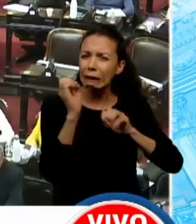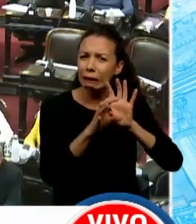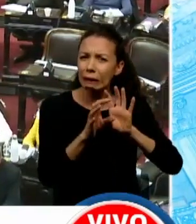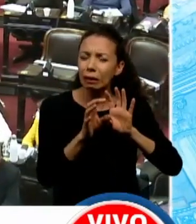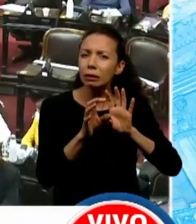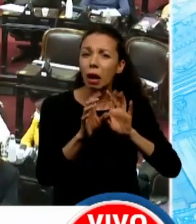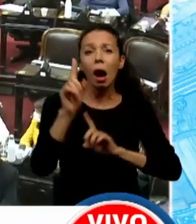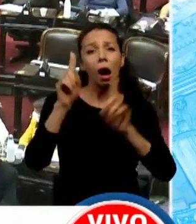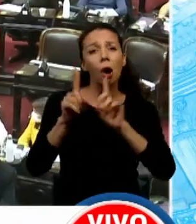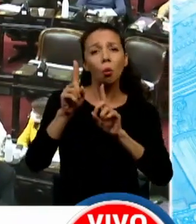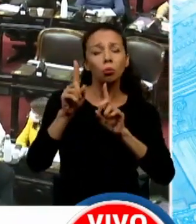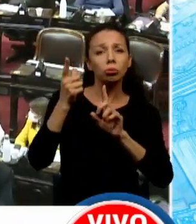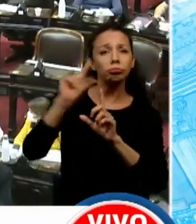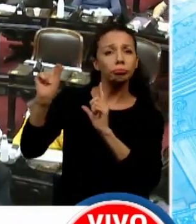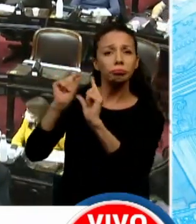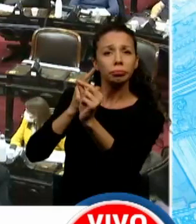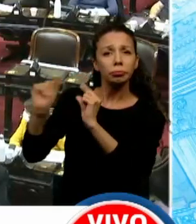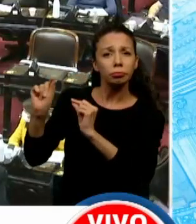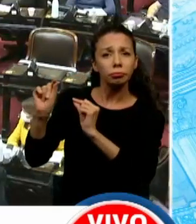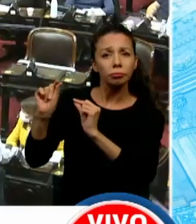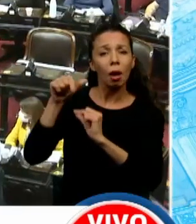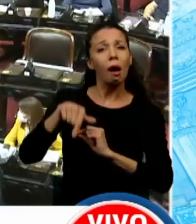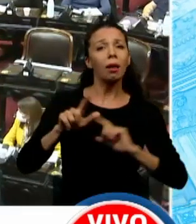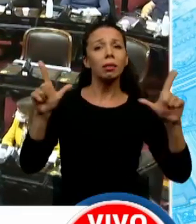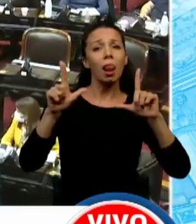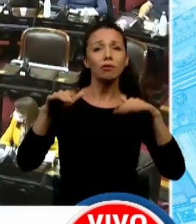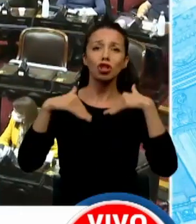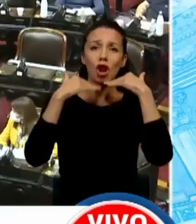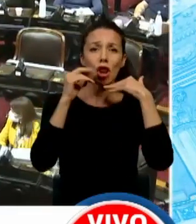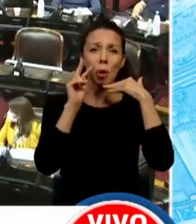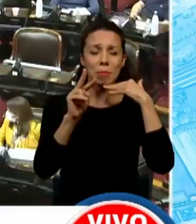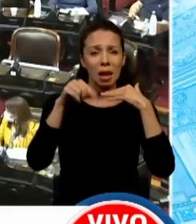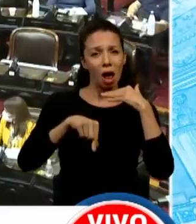se retiraron y están viéndolo por televisión.